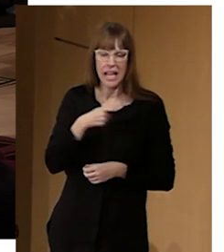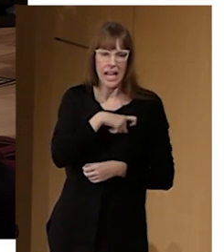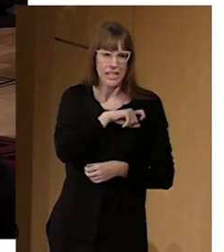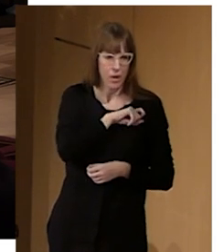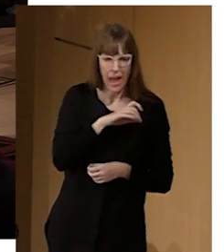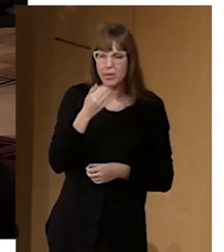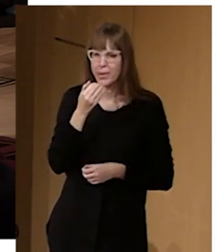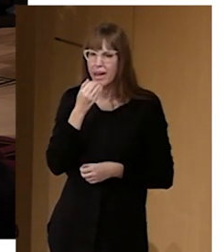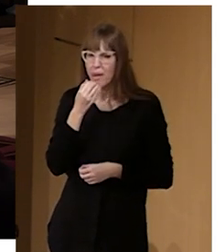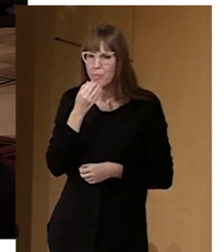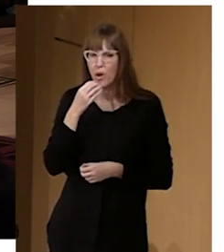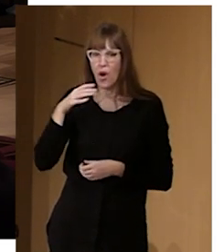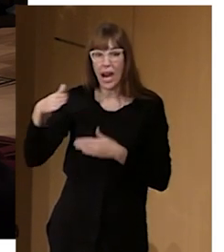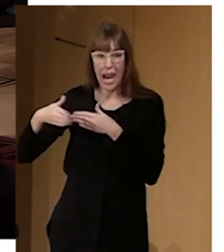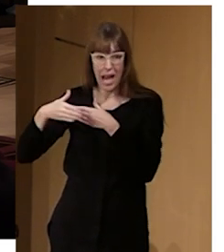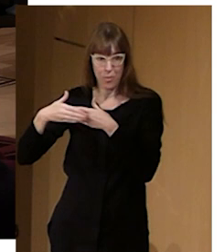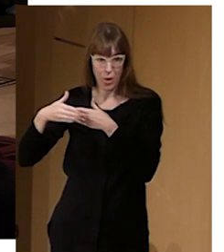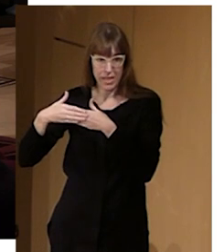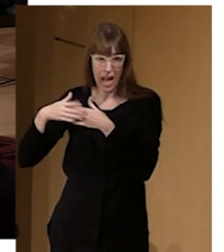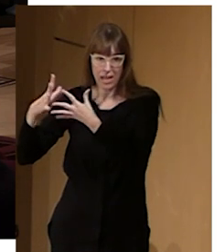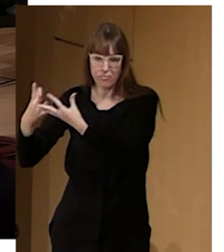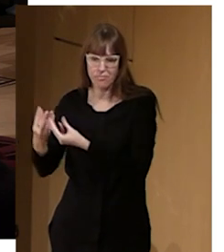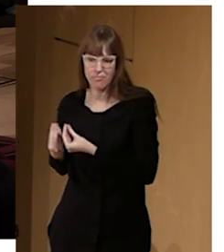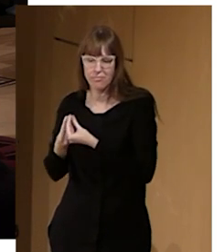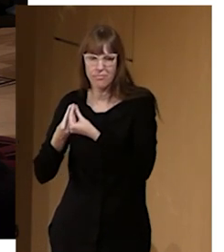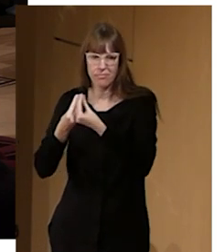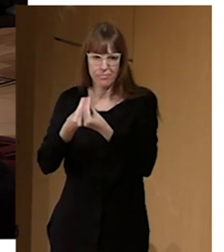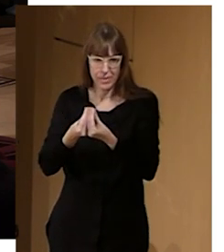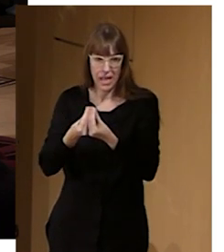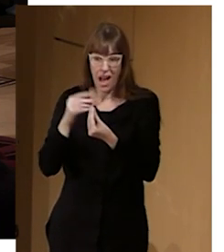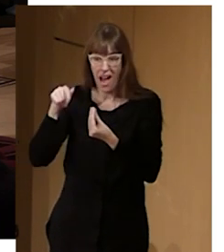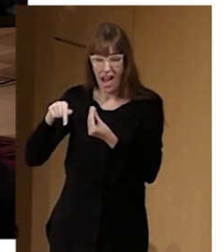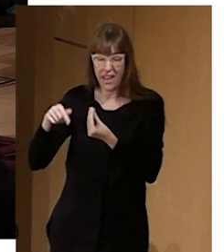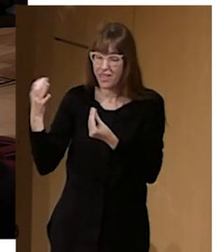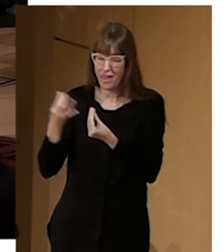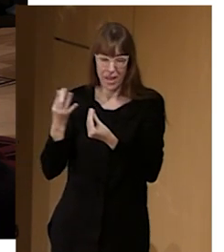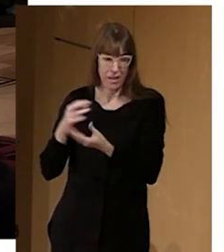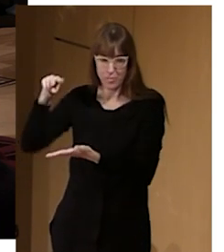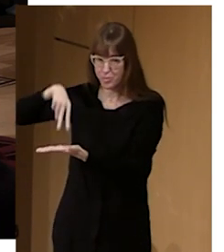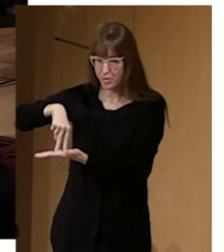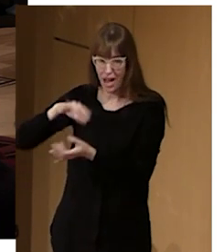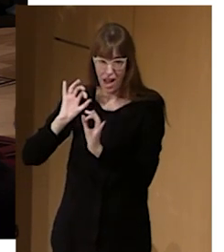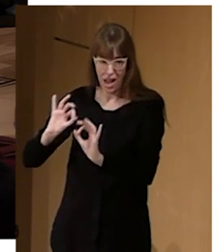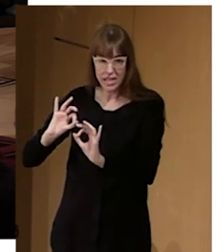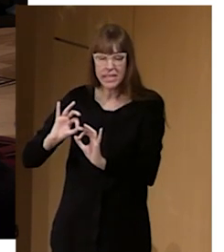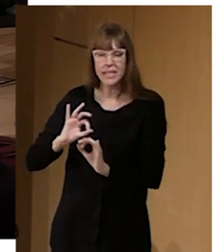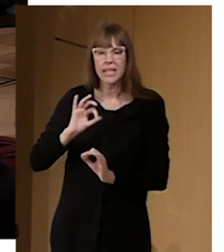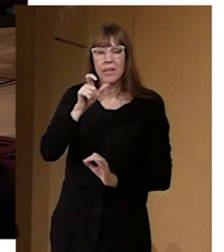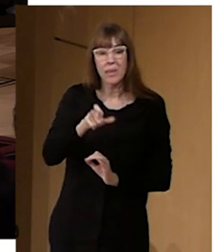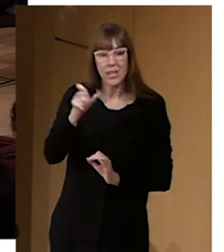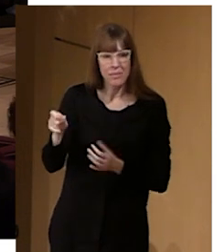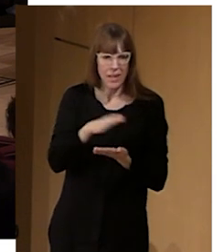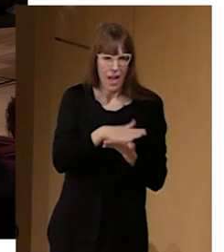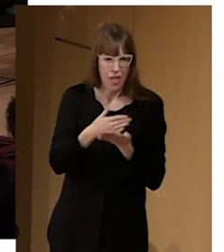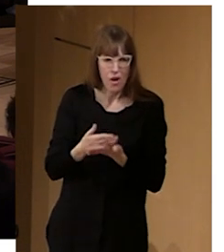en nuestro caso por desgracia es un poco agresivo pero tiene que estar el personal de seguridad en la puerta eh los mediadores el personal de